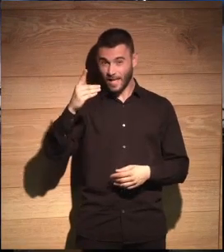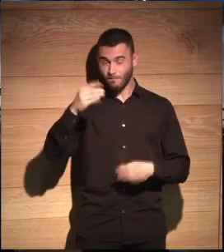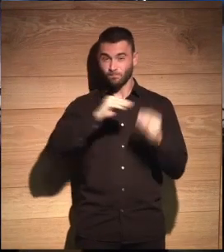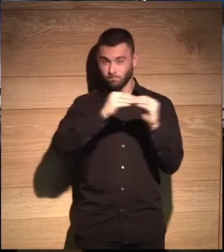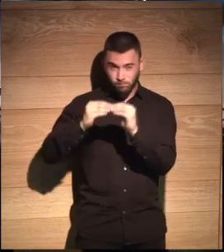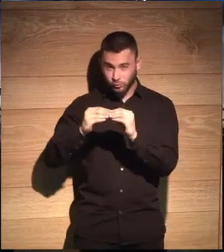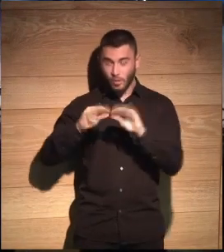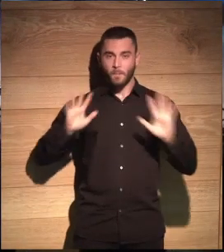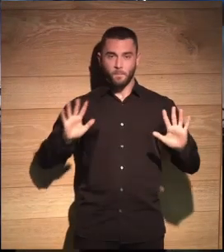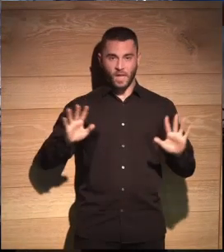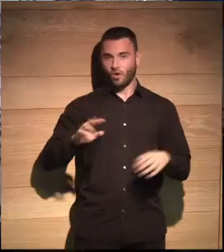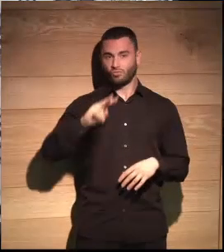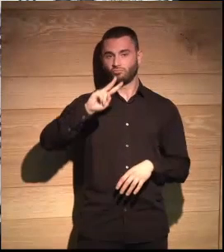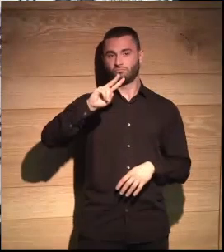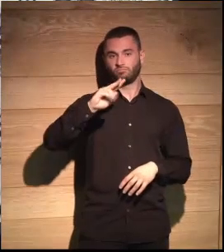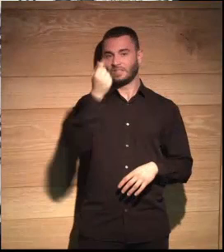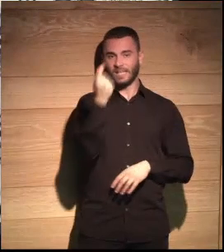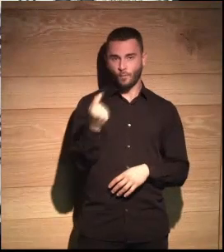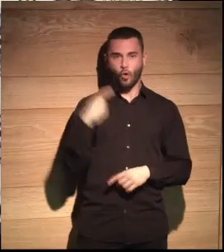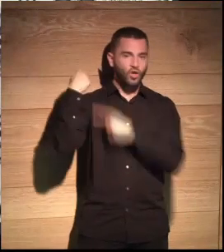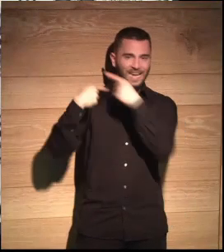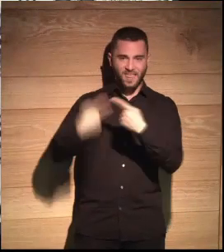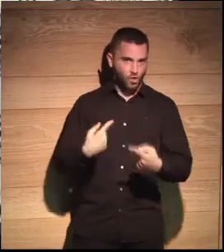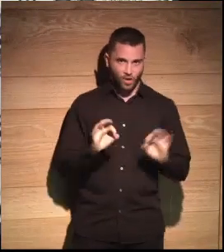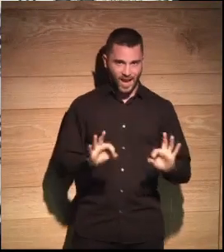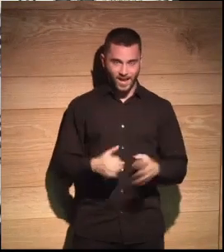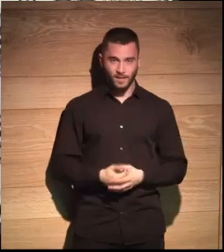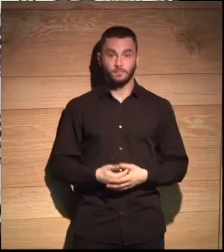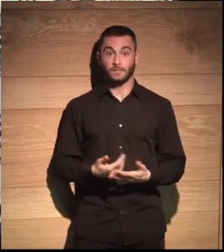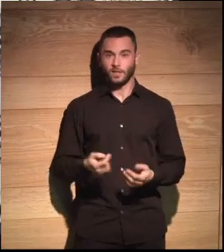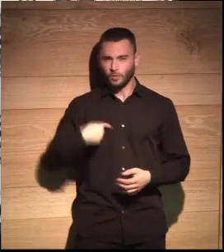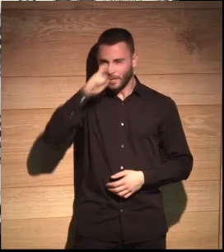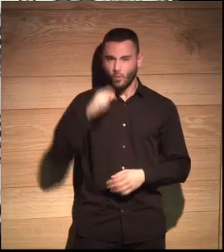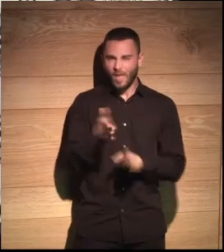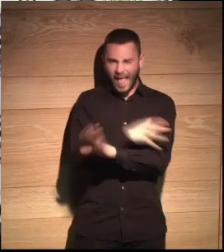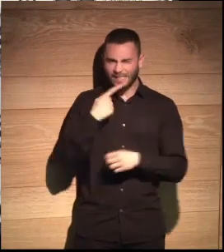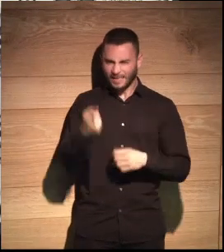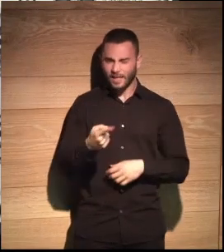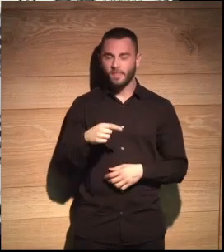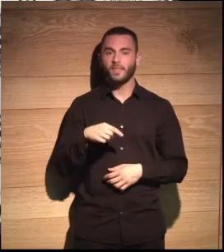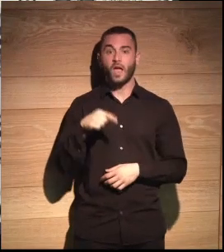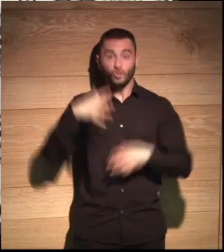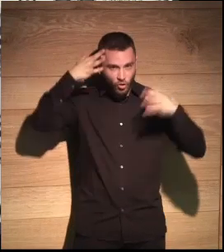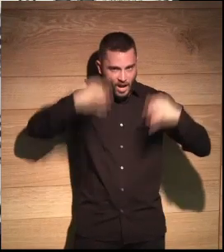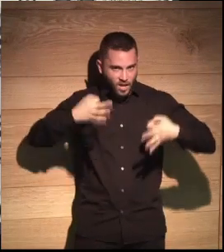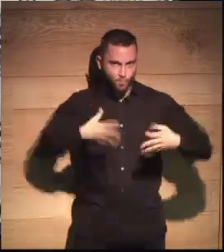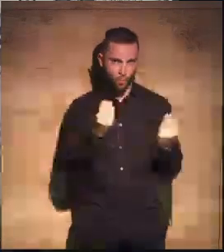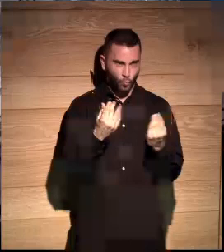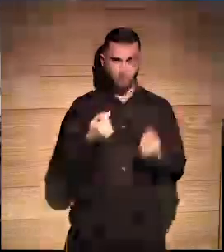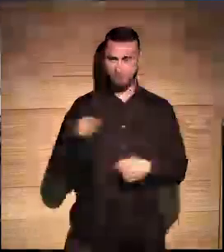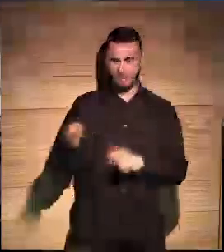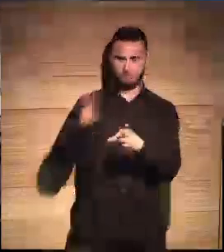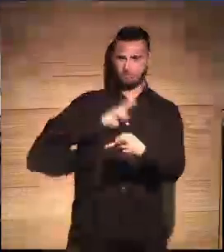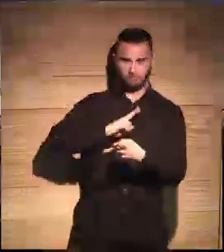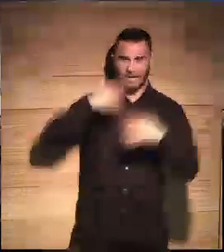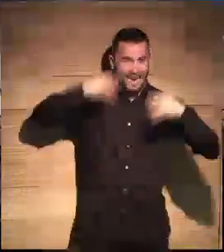ser un dibujo tradicional. Sí, porque además me acuerdo que antes te decía, claro, todo esto con mucho realismo, y me decía él, no,